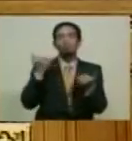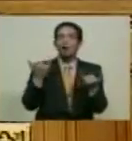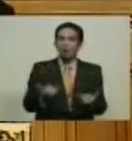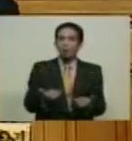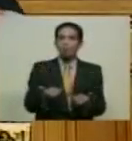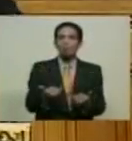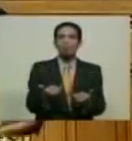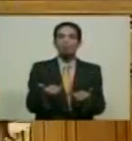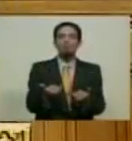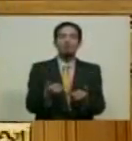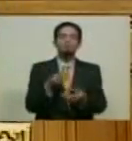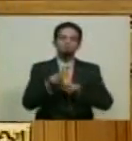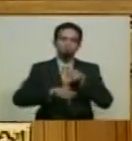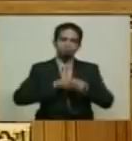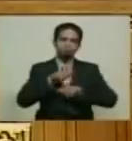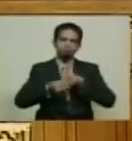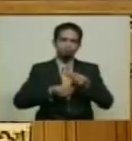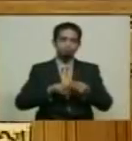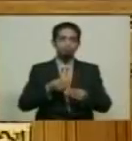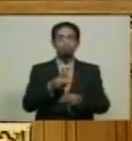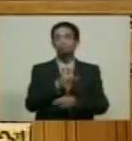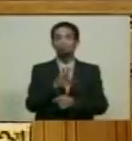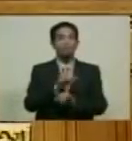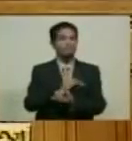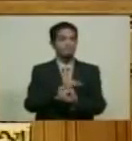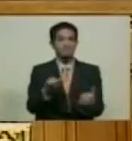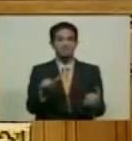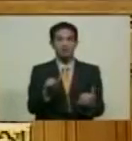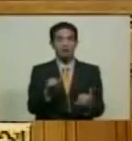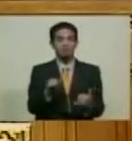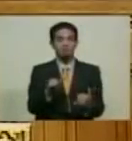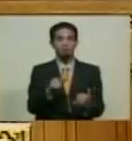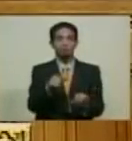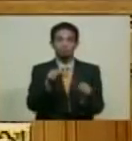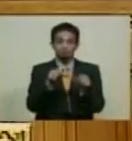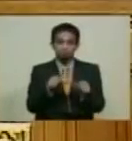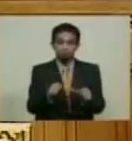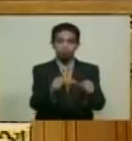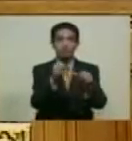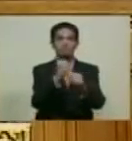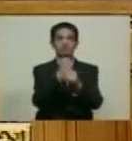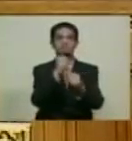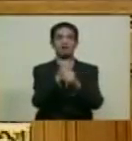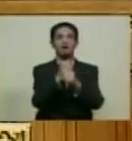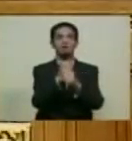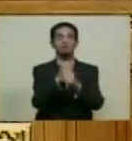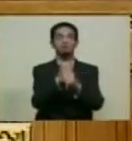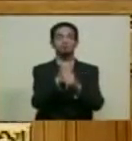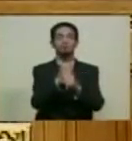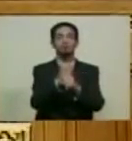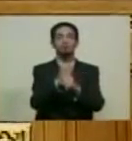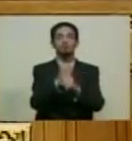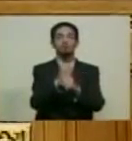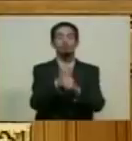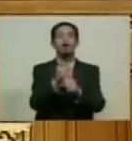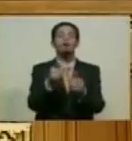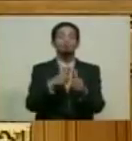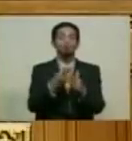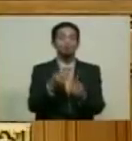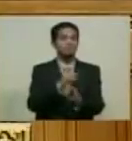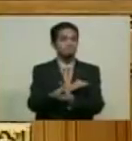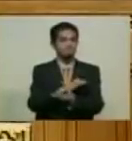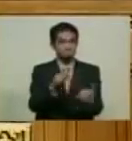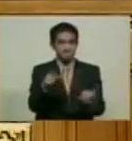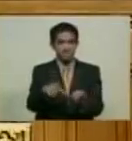hacerlo realidad donde no se ha terminado, seguir el trabajo, y cuando terminen las funciones de esta Asamblea Nacional